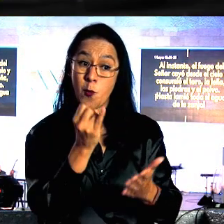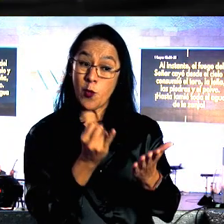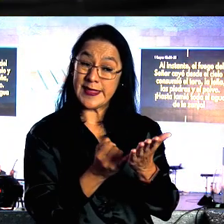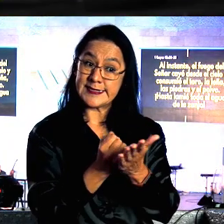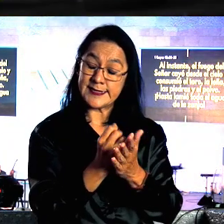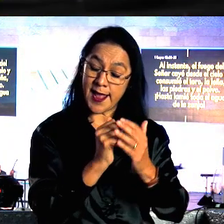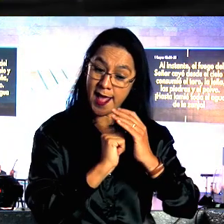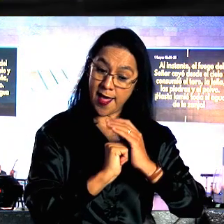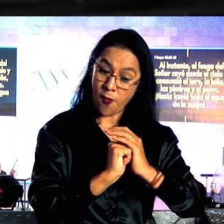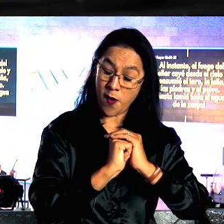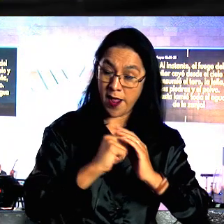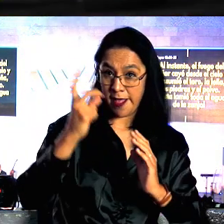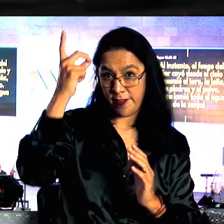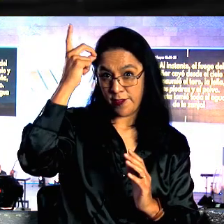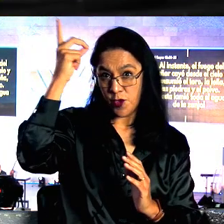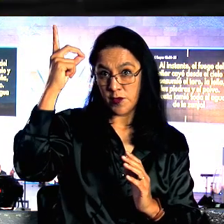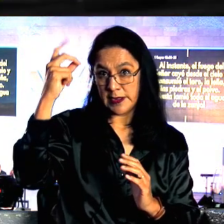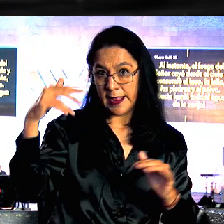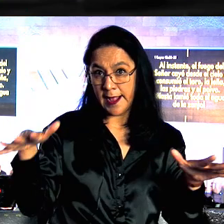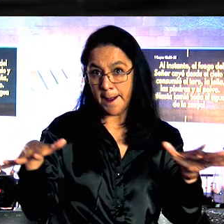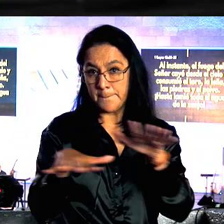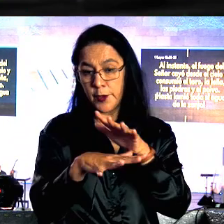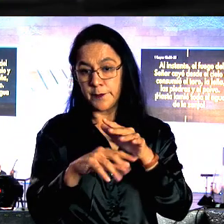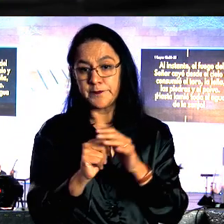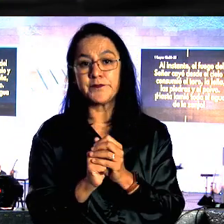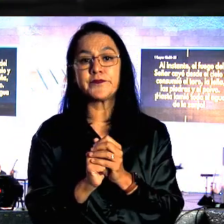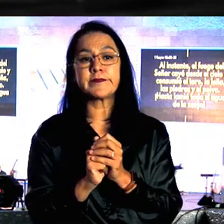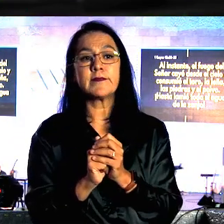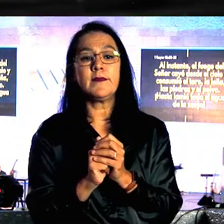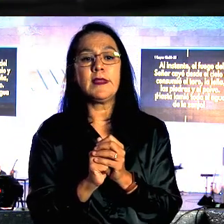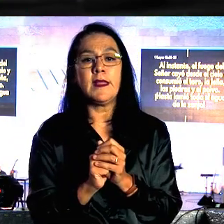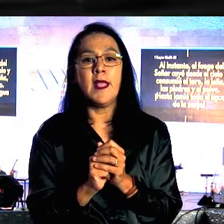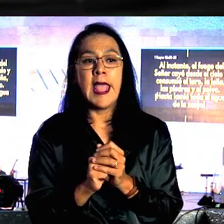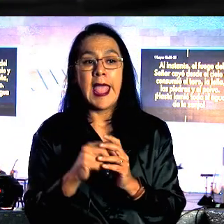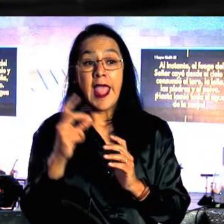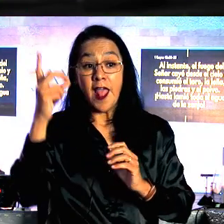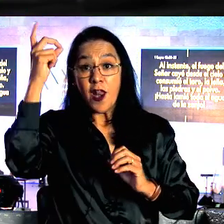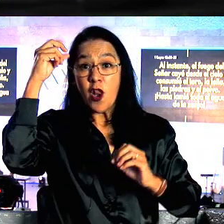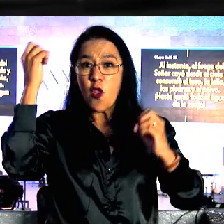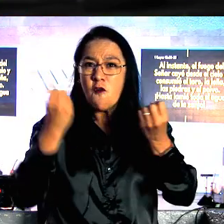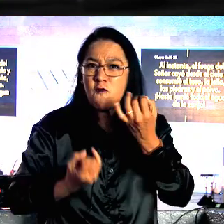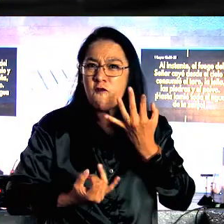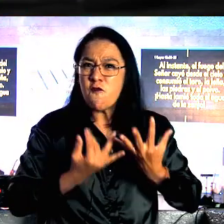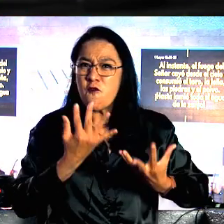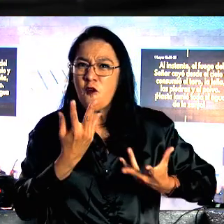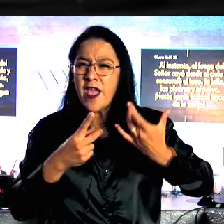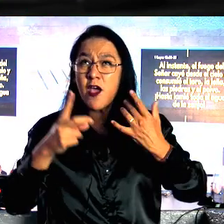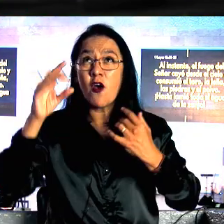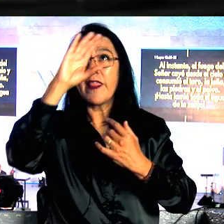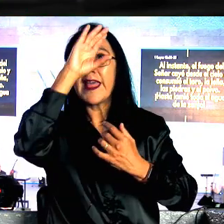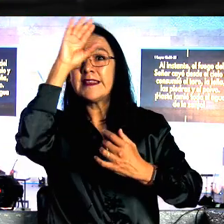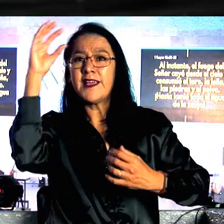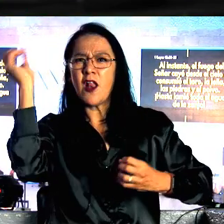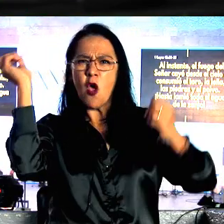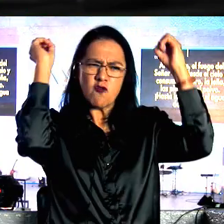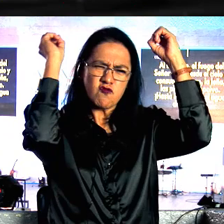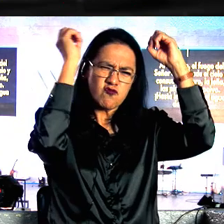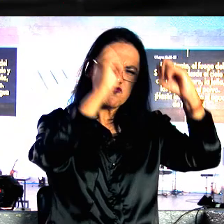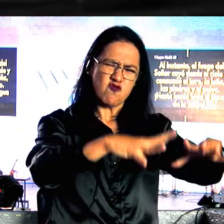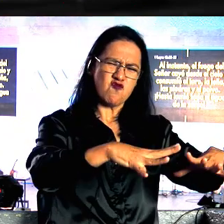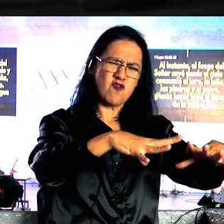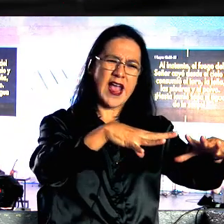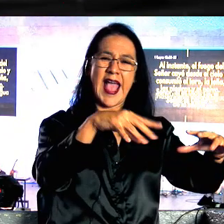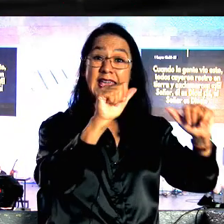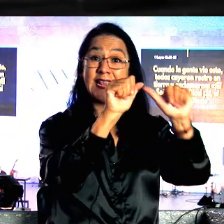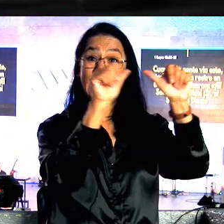el fuego del Señor cayó desde el cielo y consumió el toro la leña las piedras y el polvo hasta lamió toda el agua de la zanja